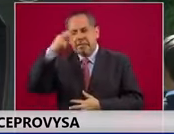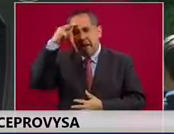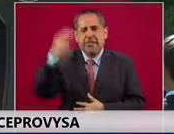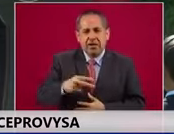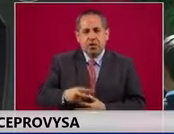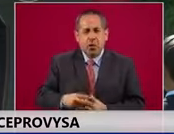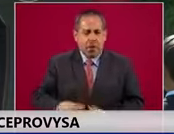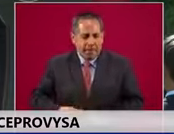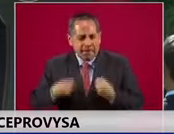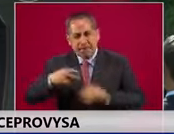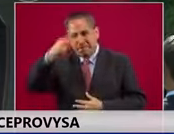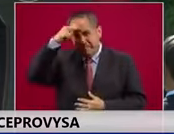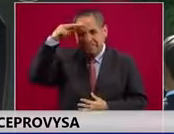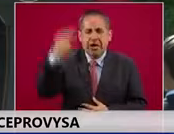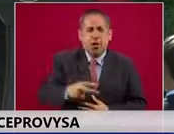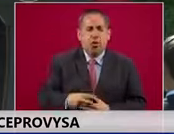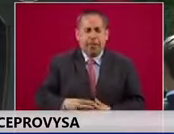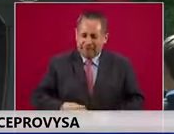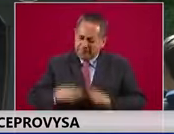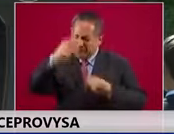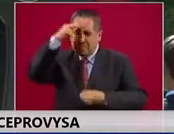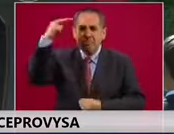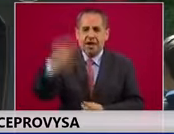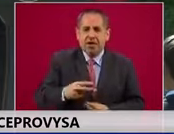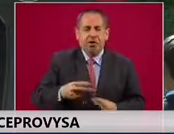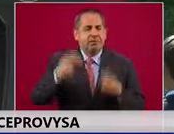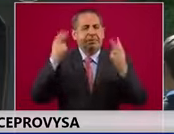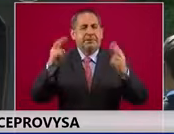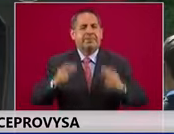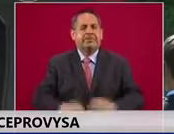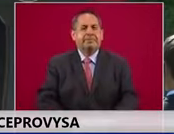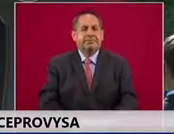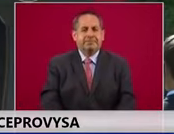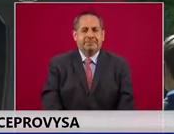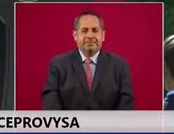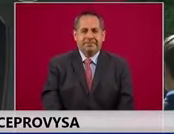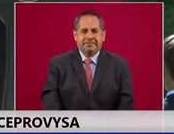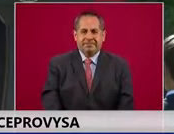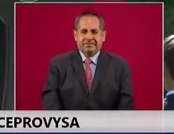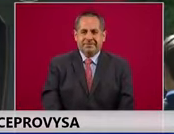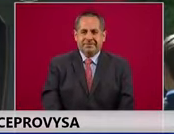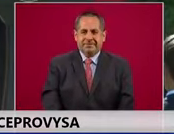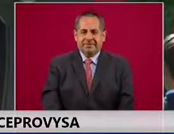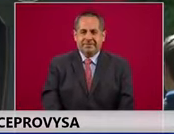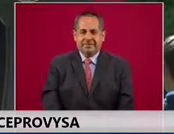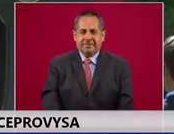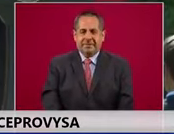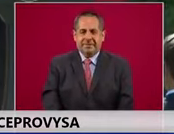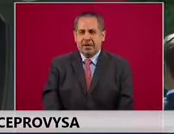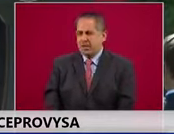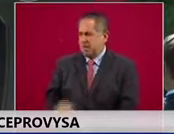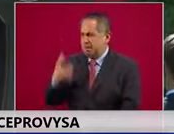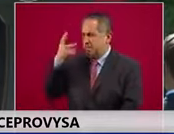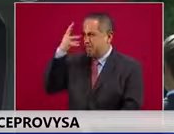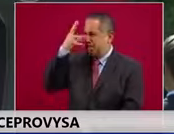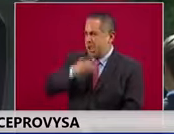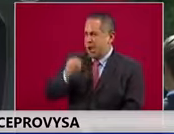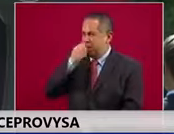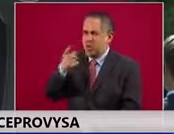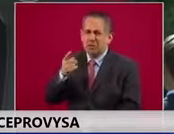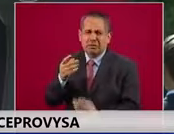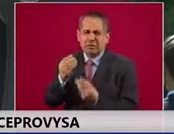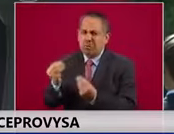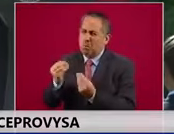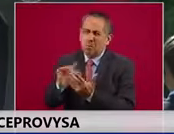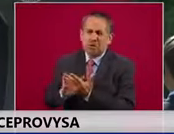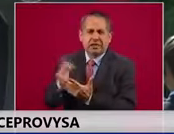valores y los intereses superiores de México hoy en Washington. Con el tiempo algunos comprenderán, dice Héctor Vasconcelos.